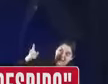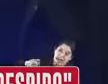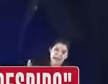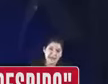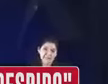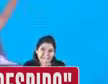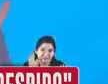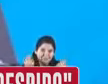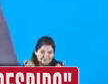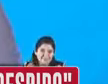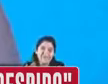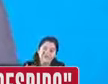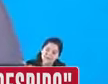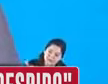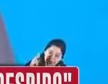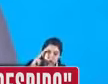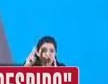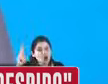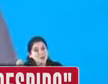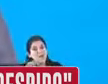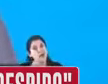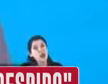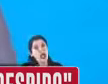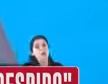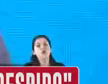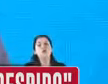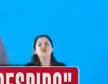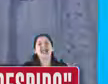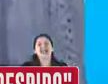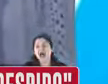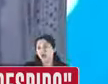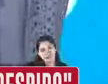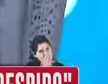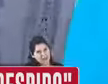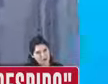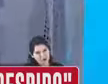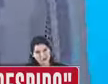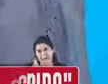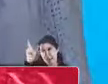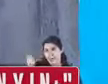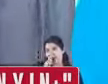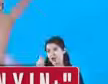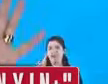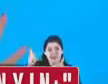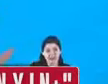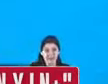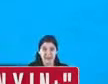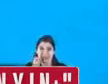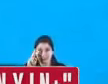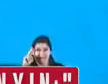eso yo lo respeto porque el laburo es sagrado para todos para los periodistas también así que y si no te echan